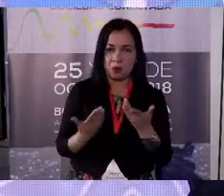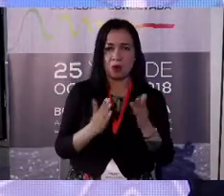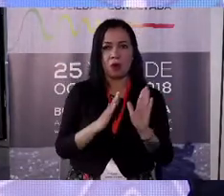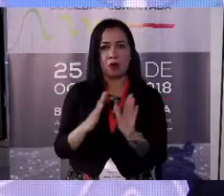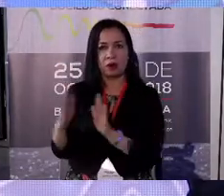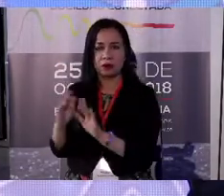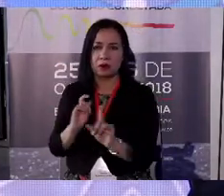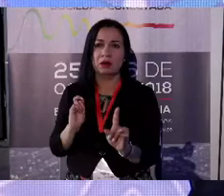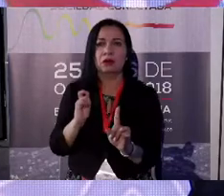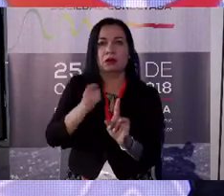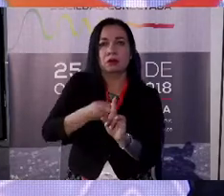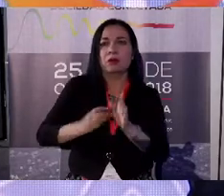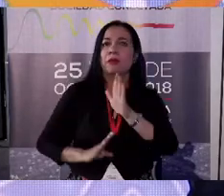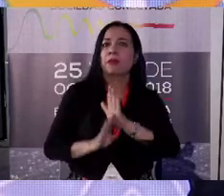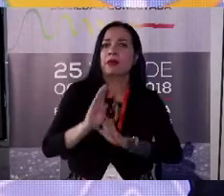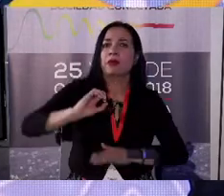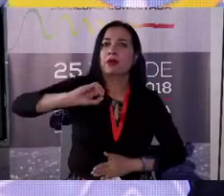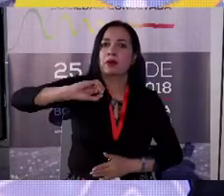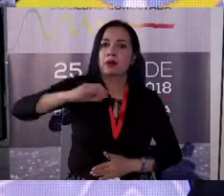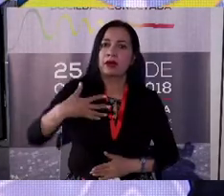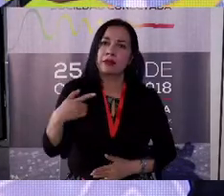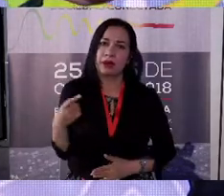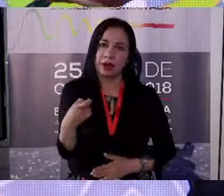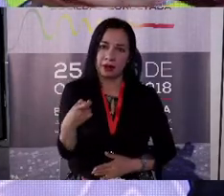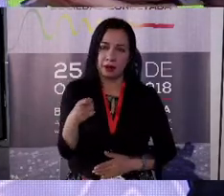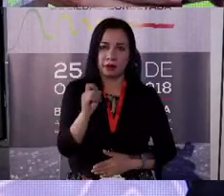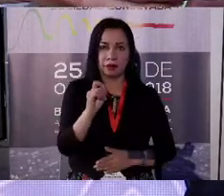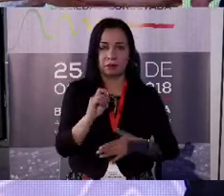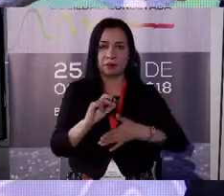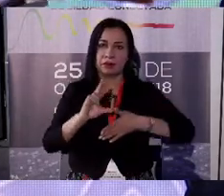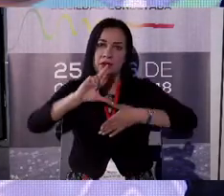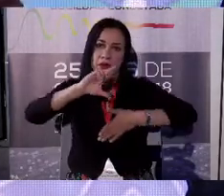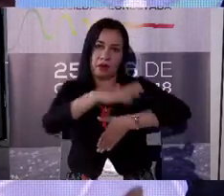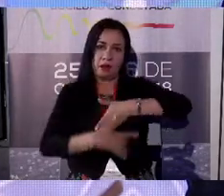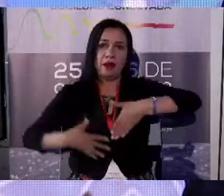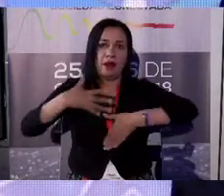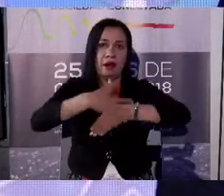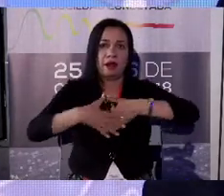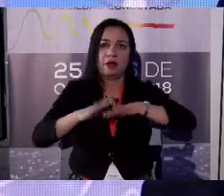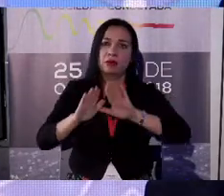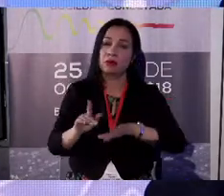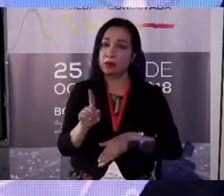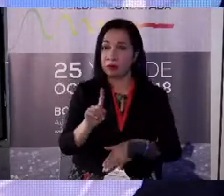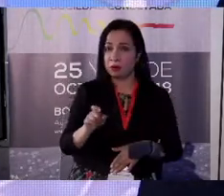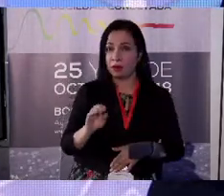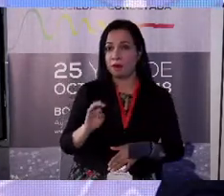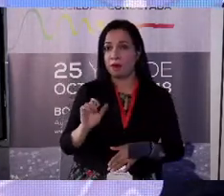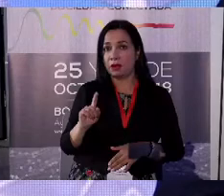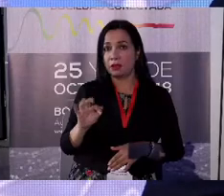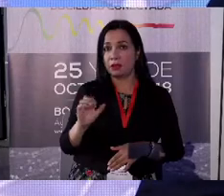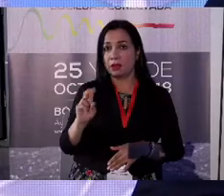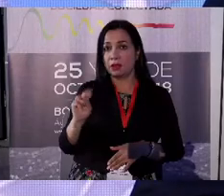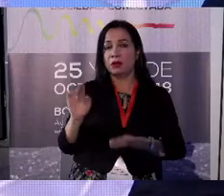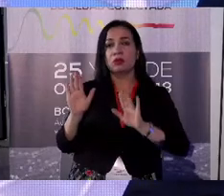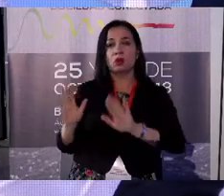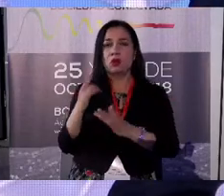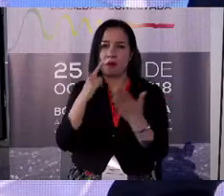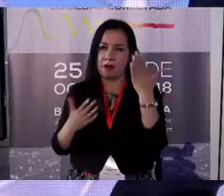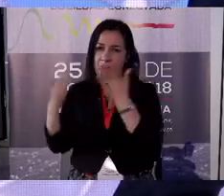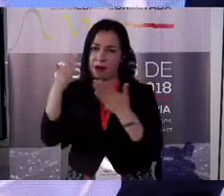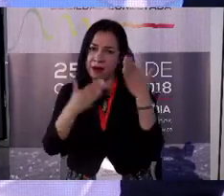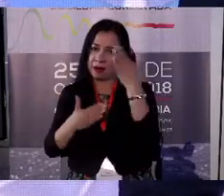desarrollo de la quinta generación en la región. Sebastián, si querés analizar cuál es su visión